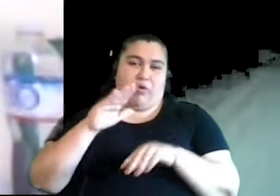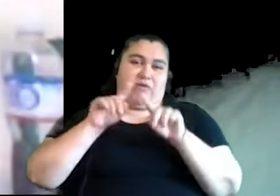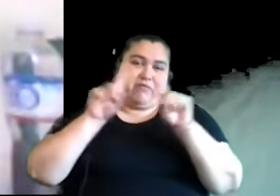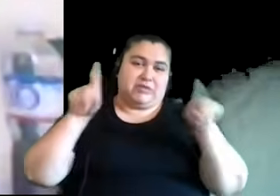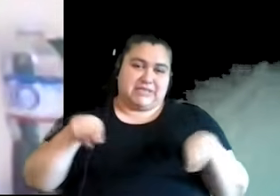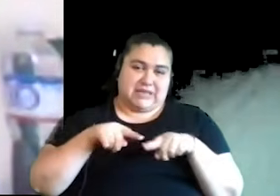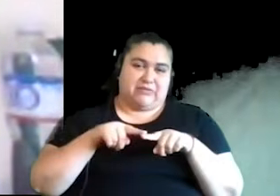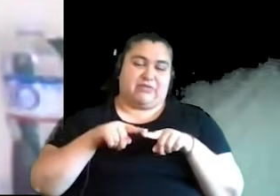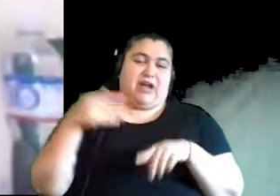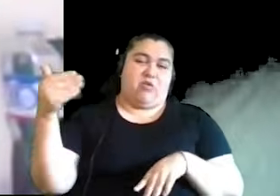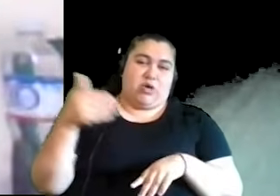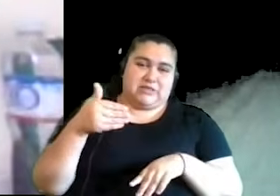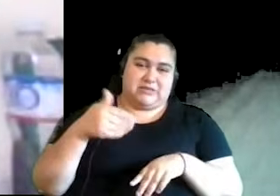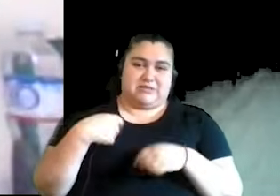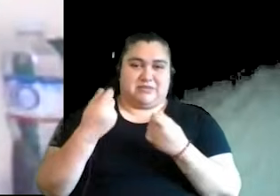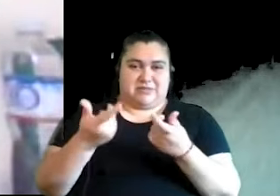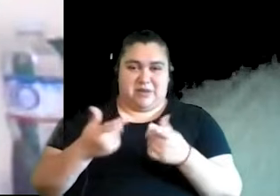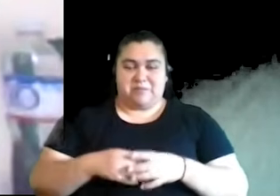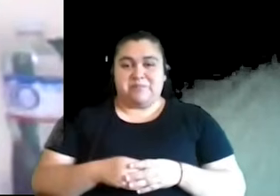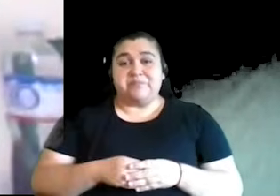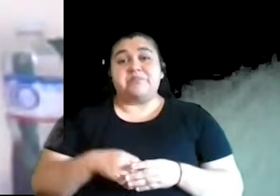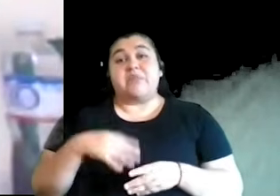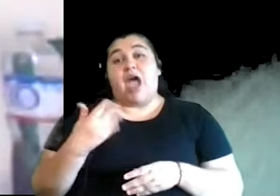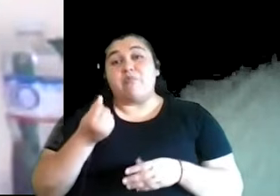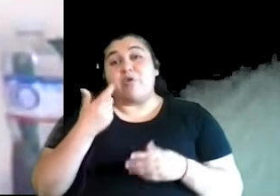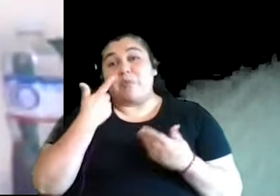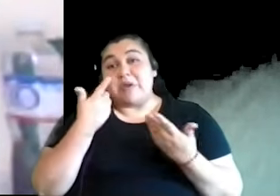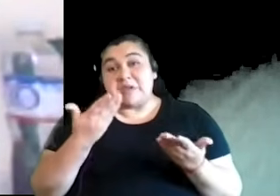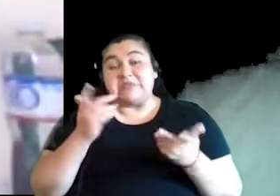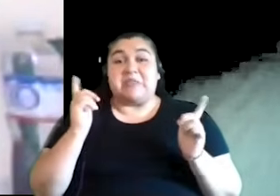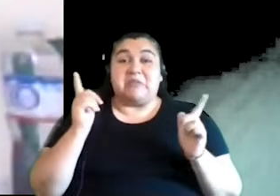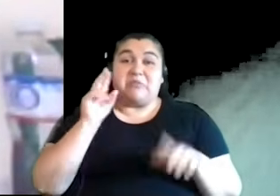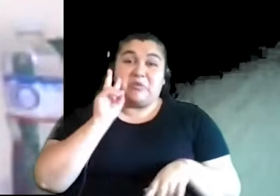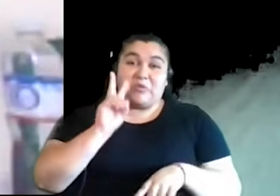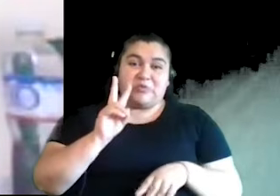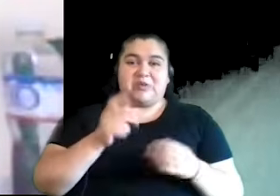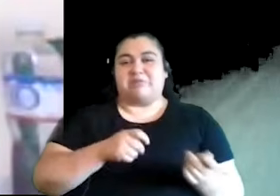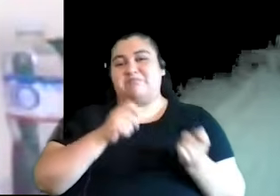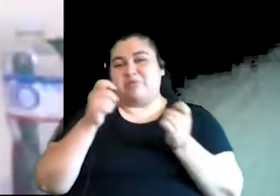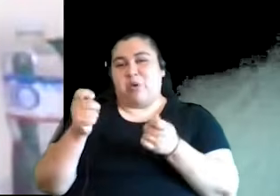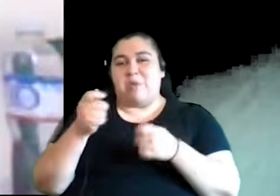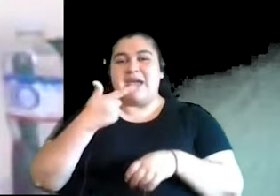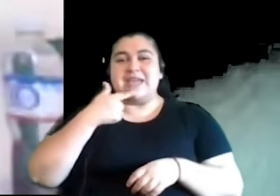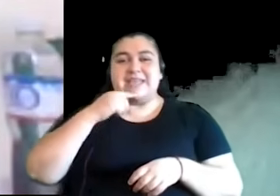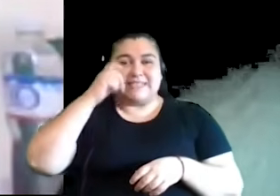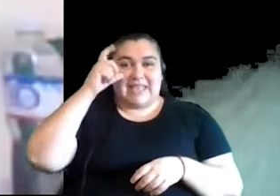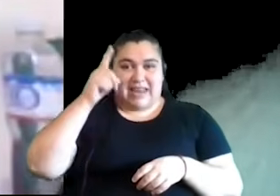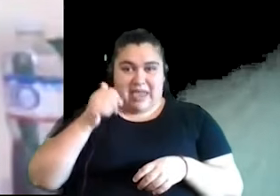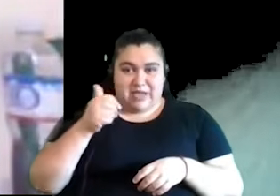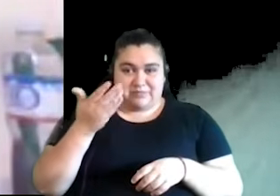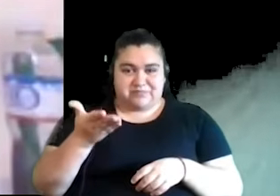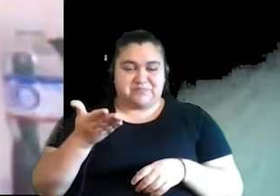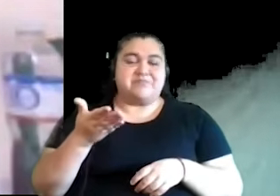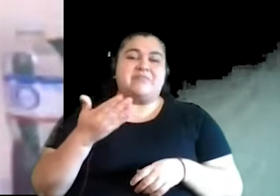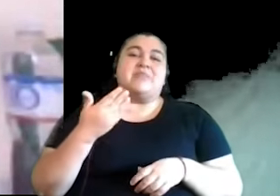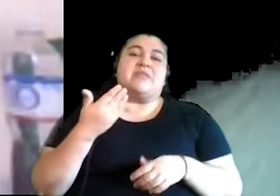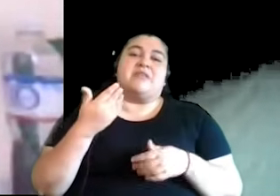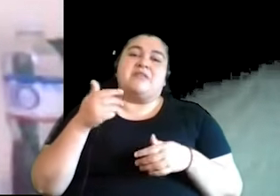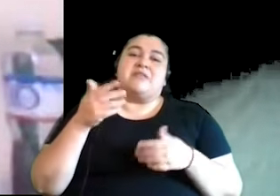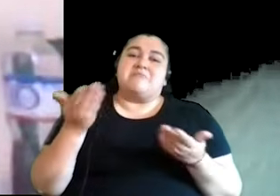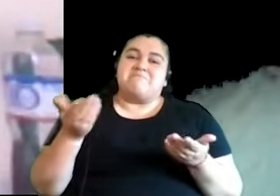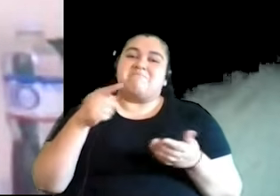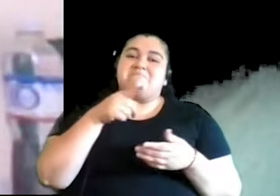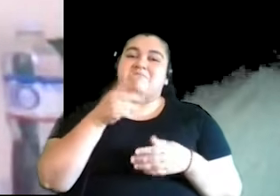bueno, esperamos que la aprovechen y que la disfruten. Te dejo la palabra, Estela. Y bueno, desde ya, como siempre, tanto a Estela